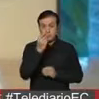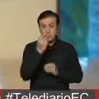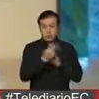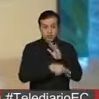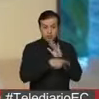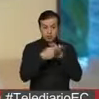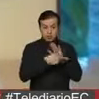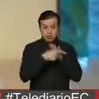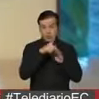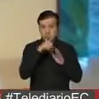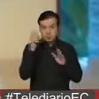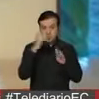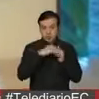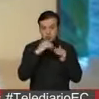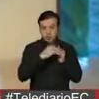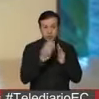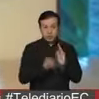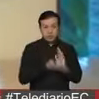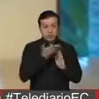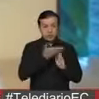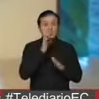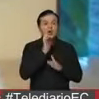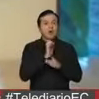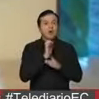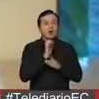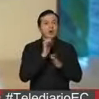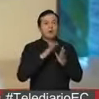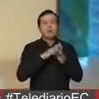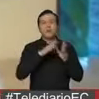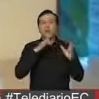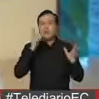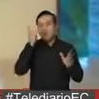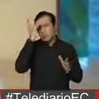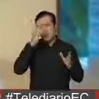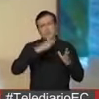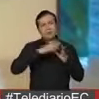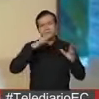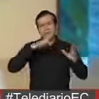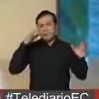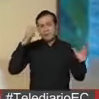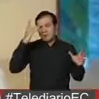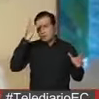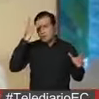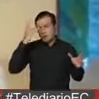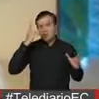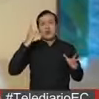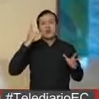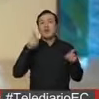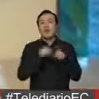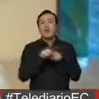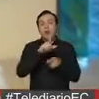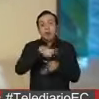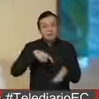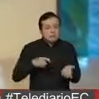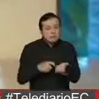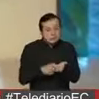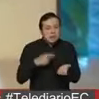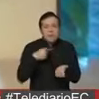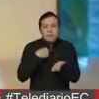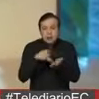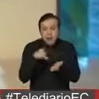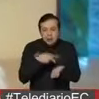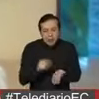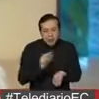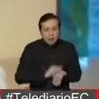petróleo, sobre $100 por barril, el país empezó una agresiva senda de endeudamiento, a vivir del tarjeteo. Se acaban la bonanza petrolera